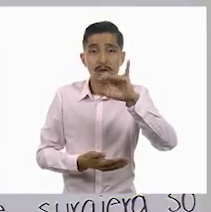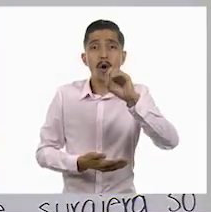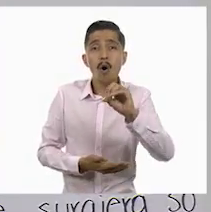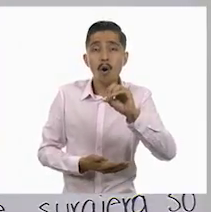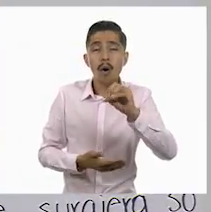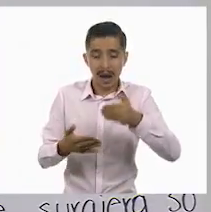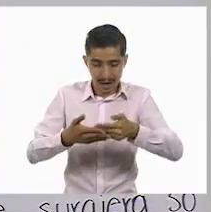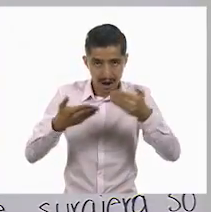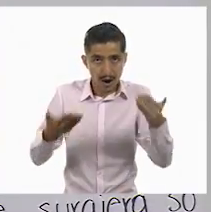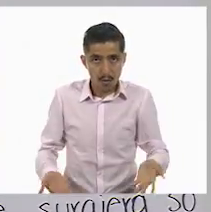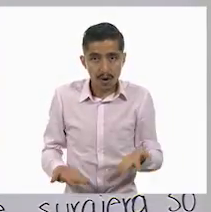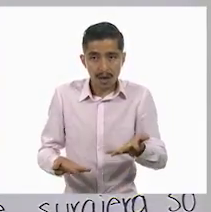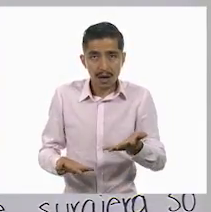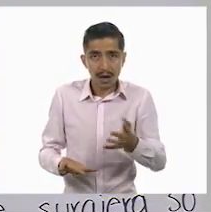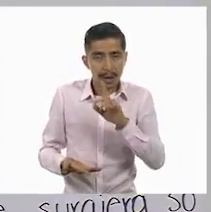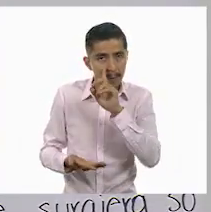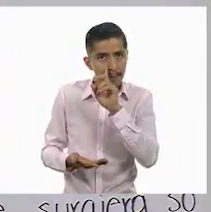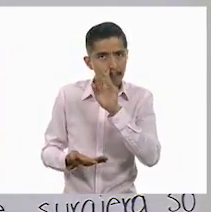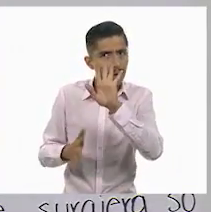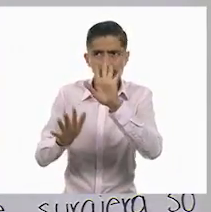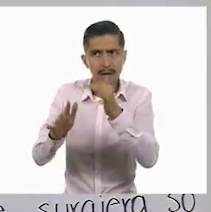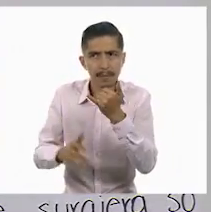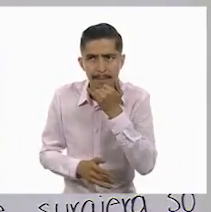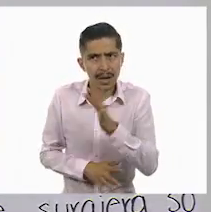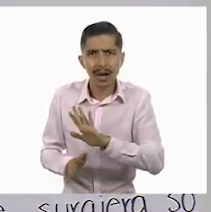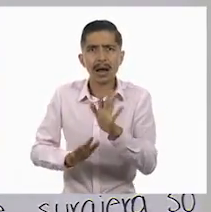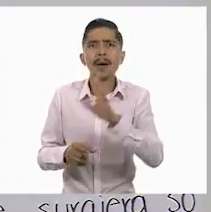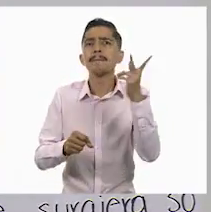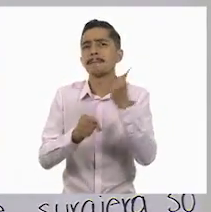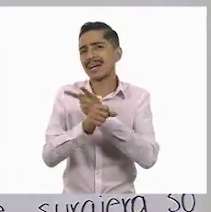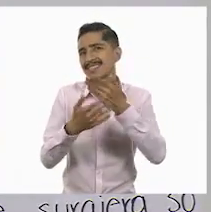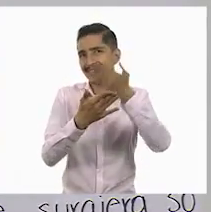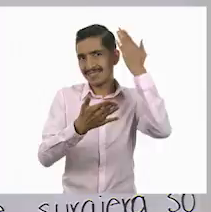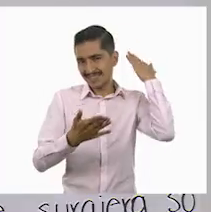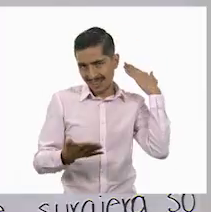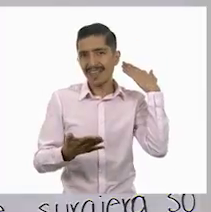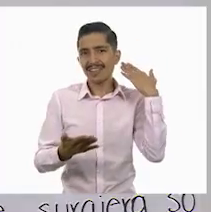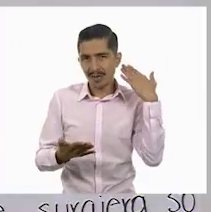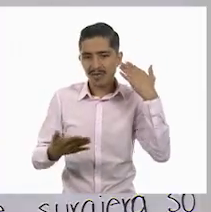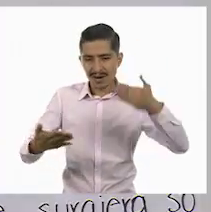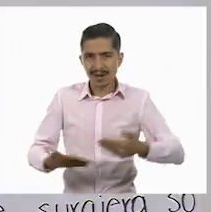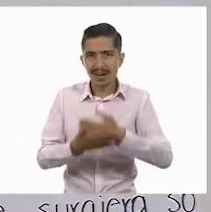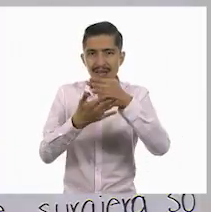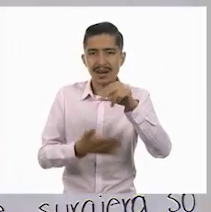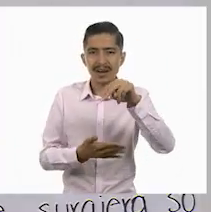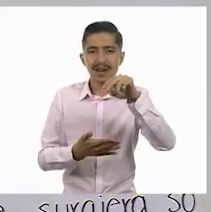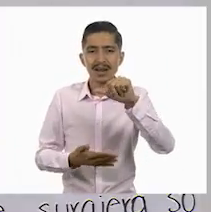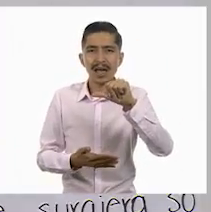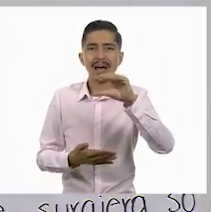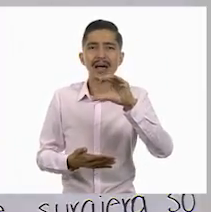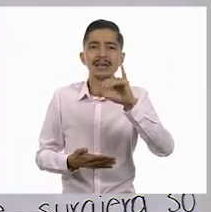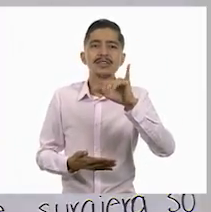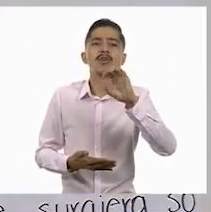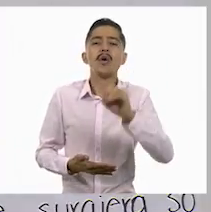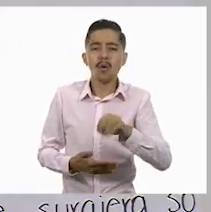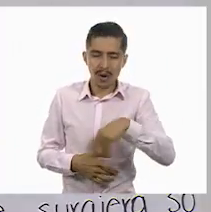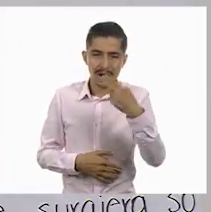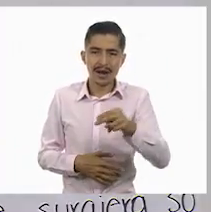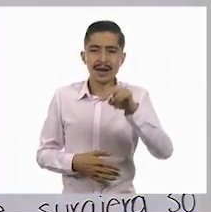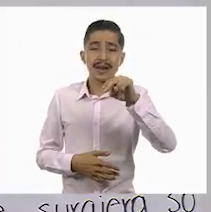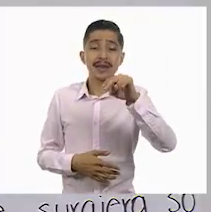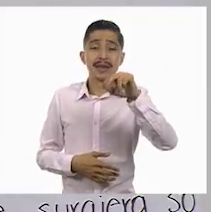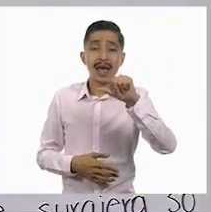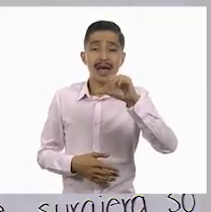presente. No, está en pretérito. Ahí está en pretérito. Claro, pues sí, si no en presente sería nace. Sí. Es